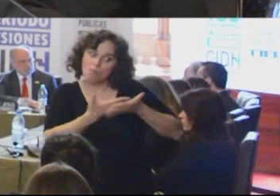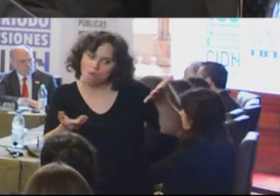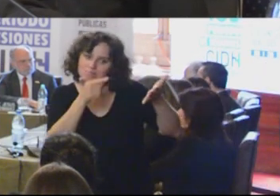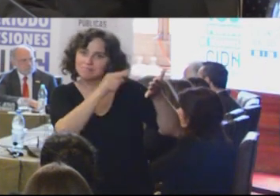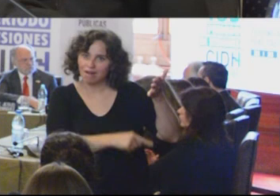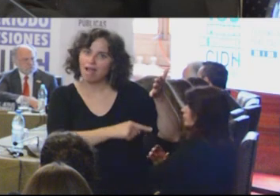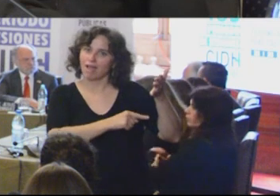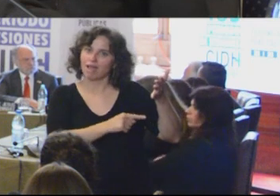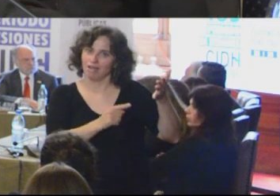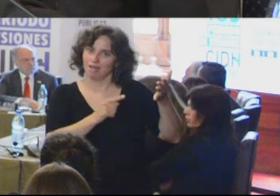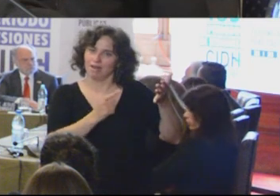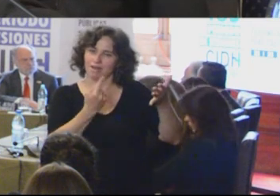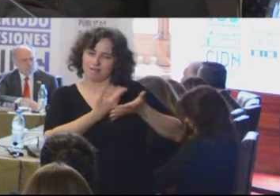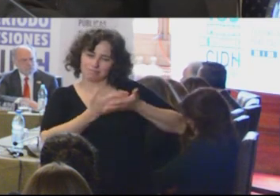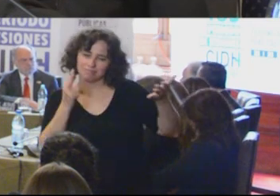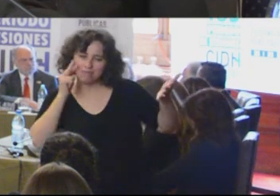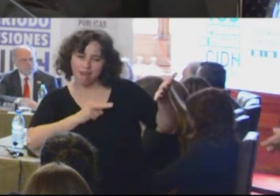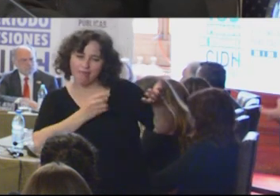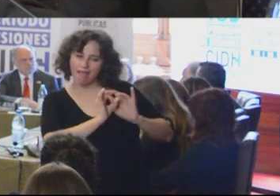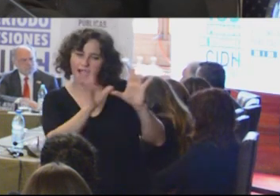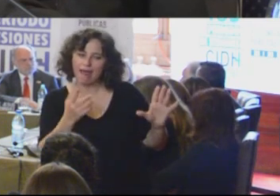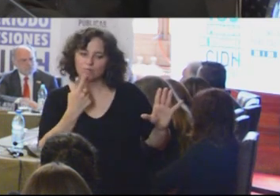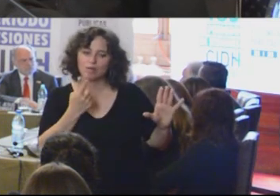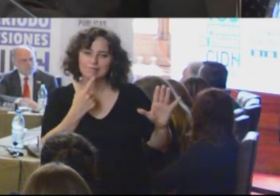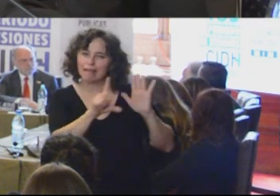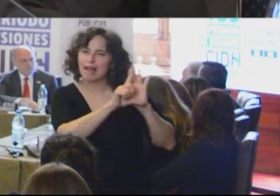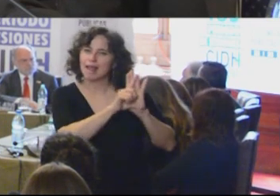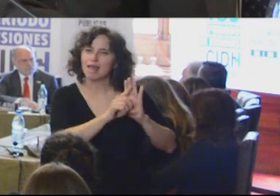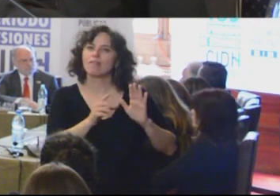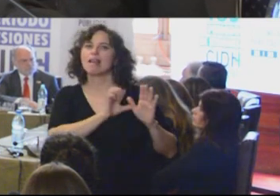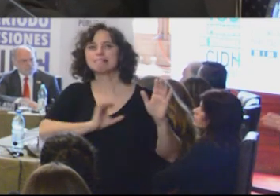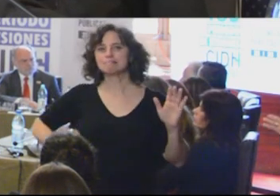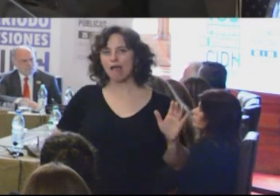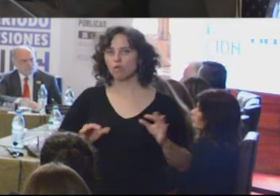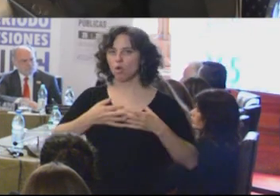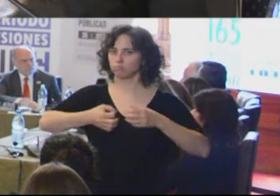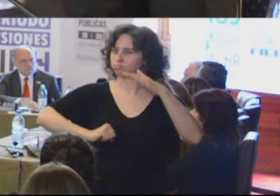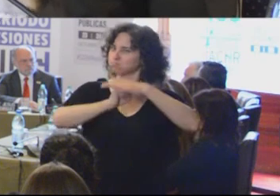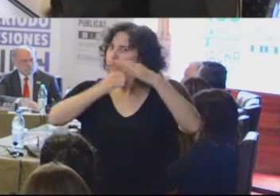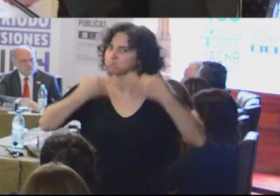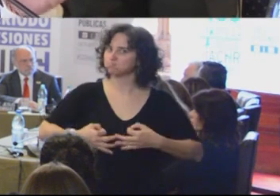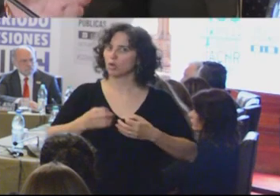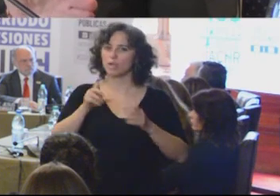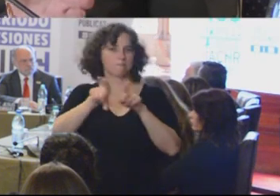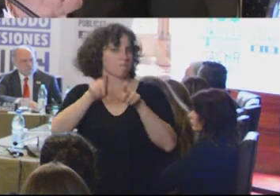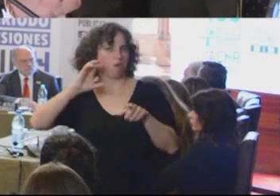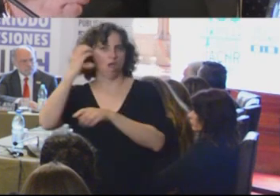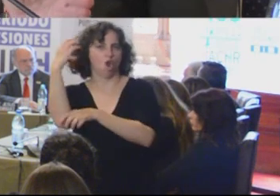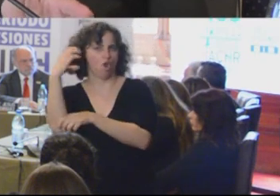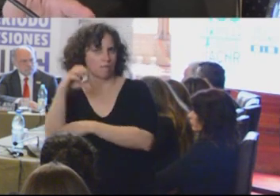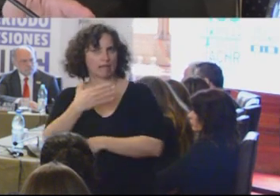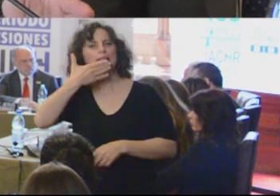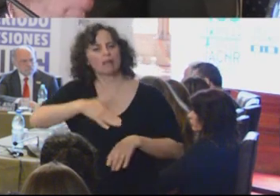las perspectivas claras de la política legislativa de un estado soberano como el colombiano donde fijan la manera como entendemos esa